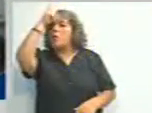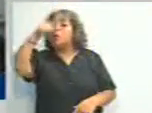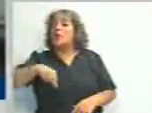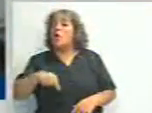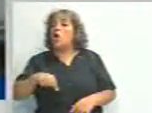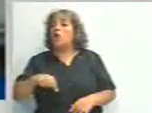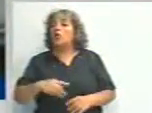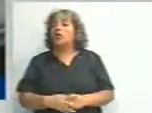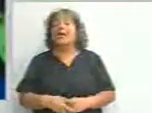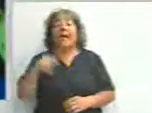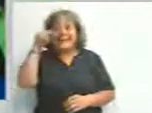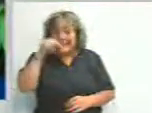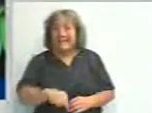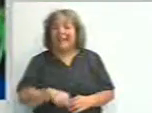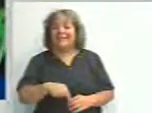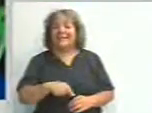lugar? Mira,